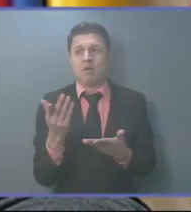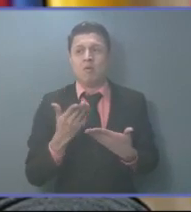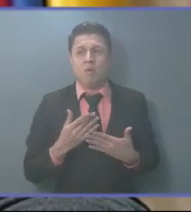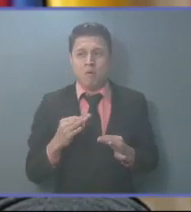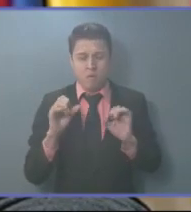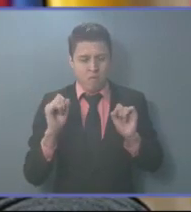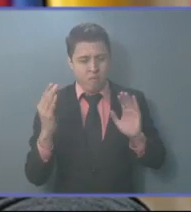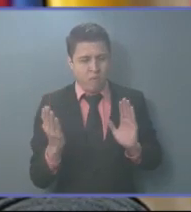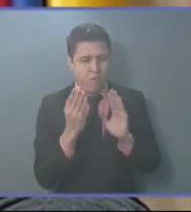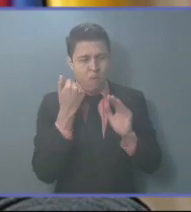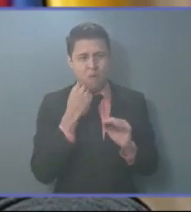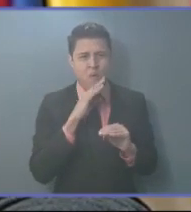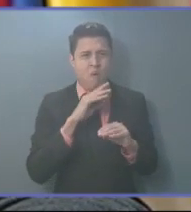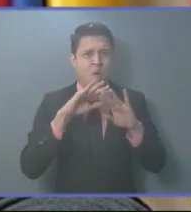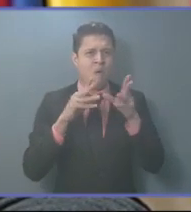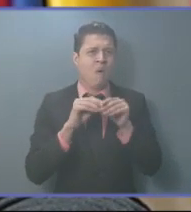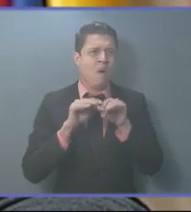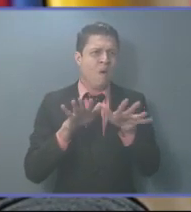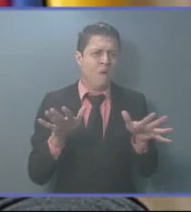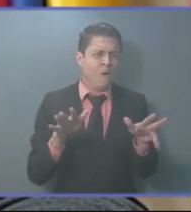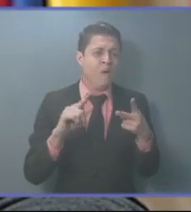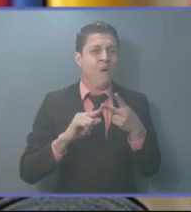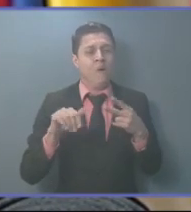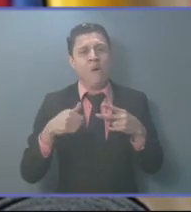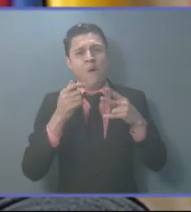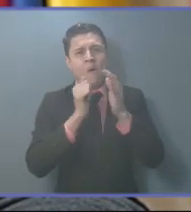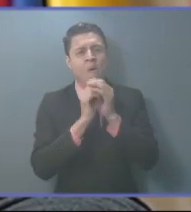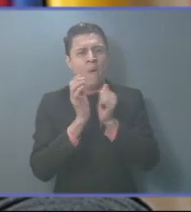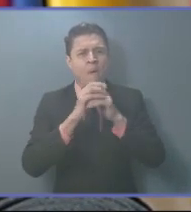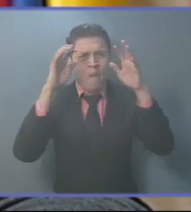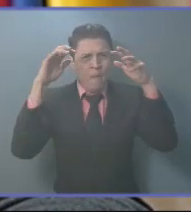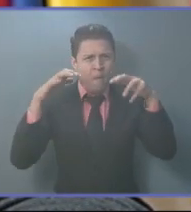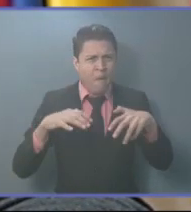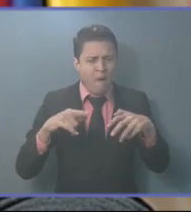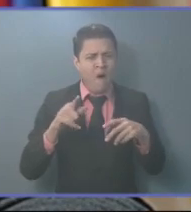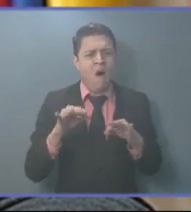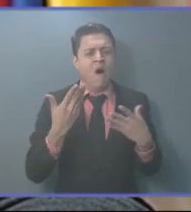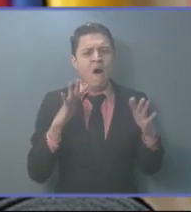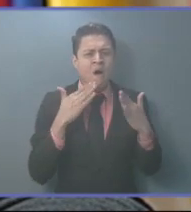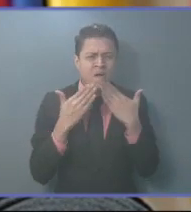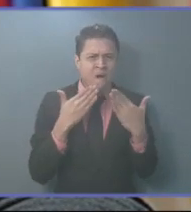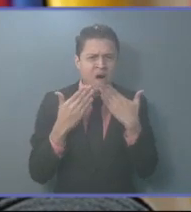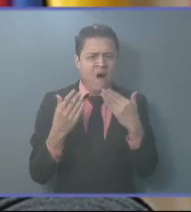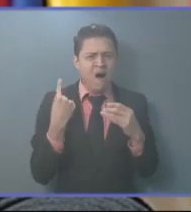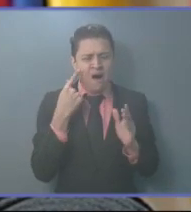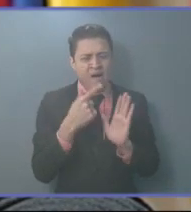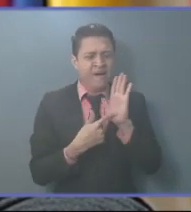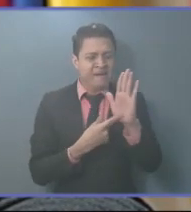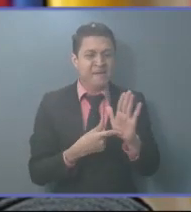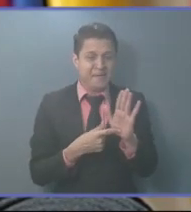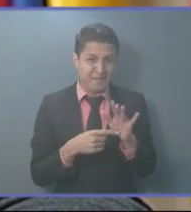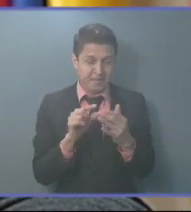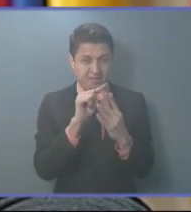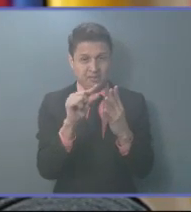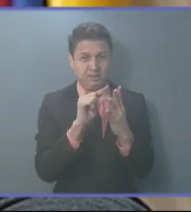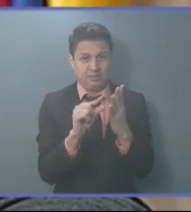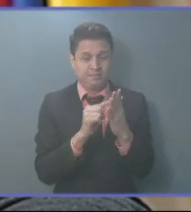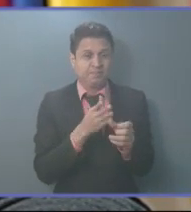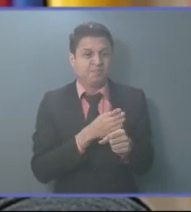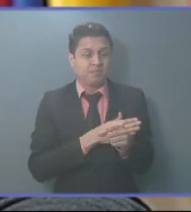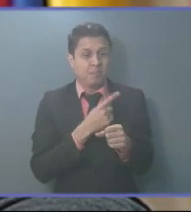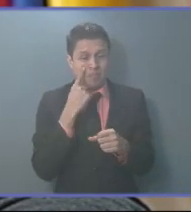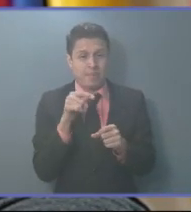afrontar tal situación román o 4 que derivado de los señalados en el franquismo anteriores y a